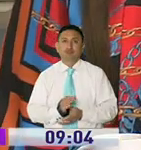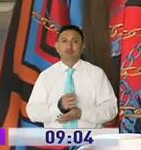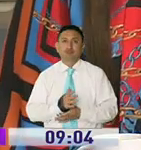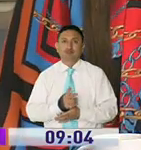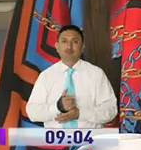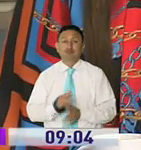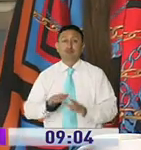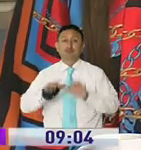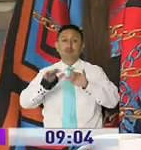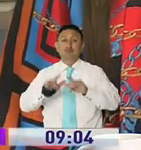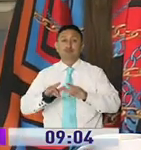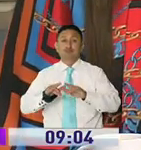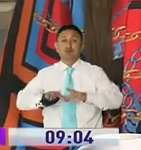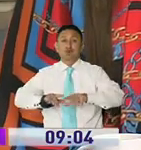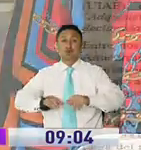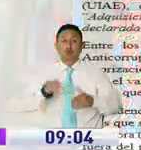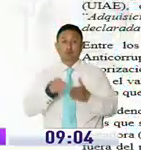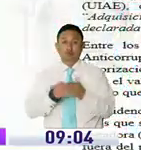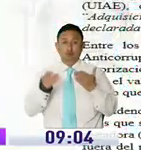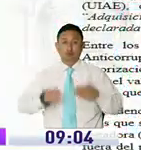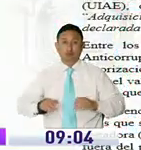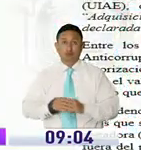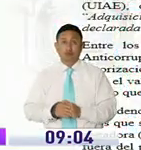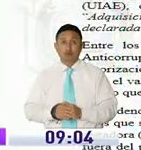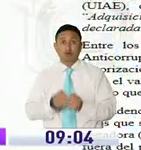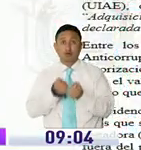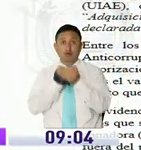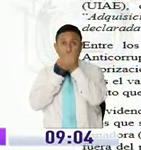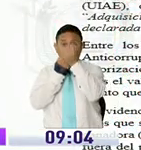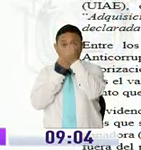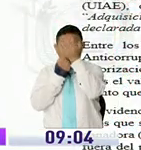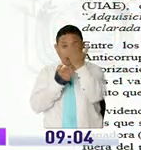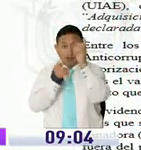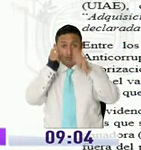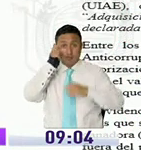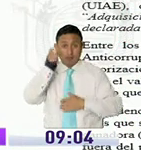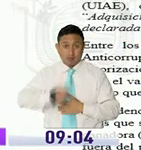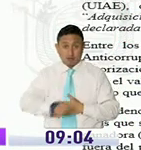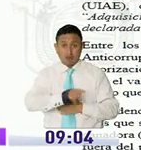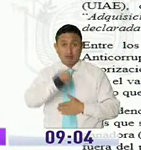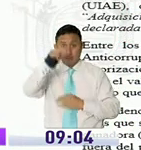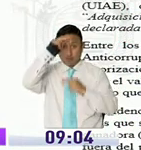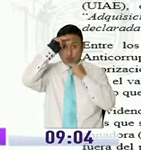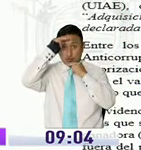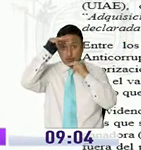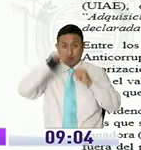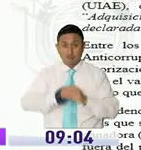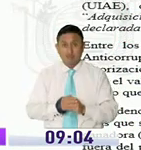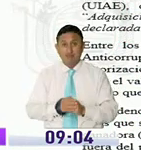Y la Secretaría Anticorrupción puso en conocimiento a la Fiscalía General del Estado una noticia